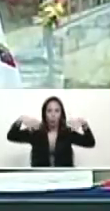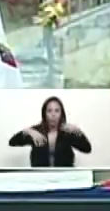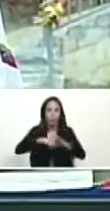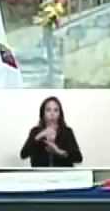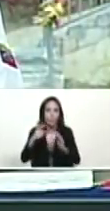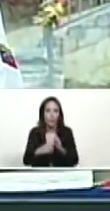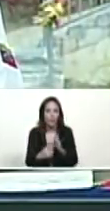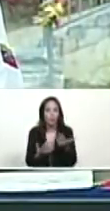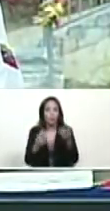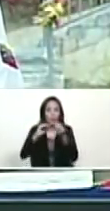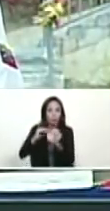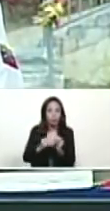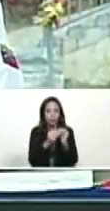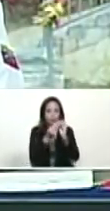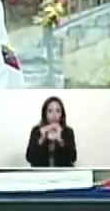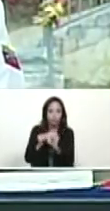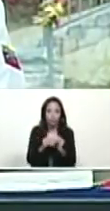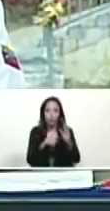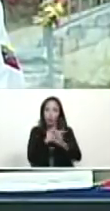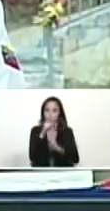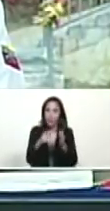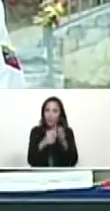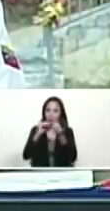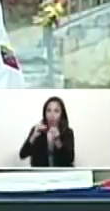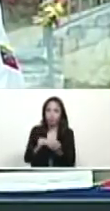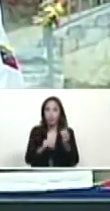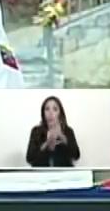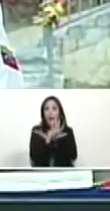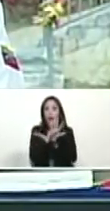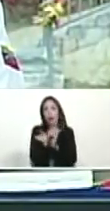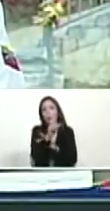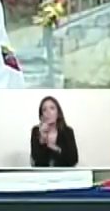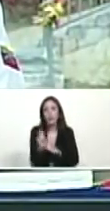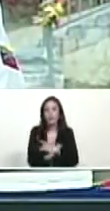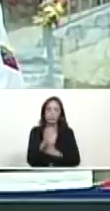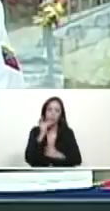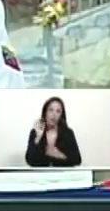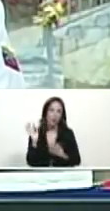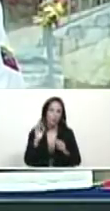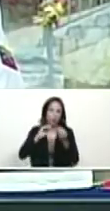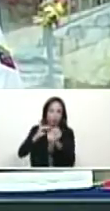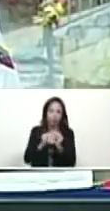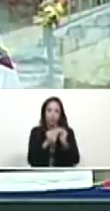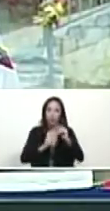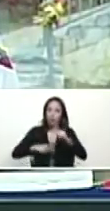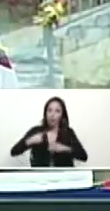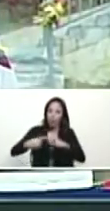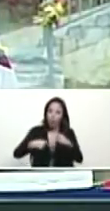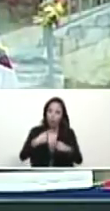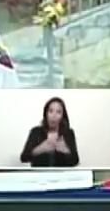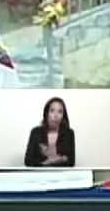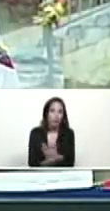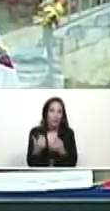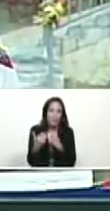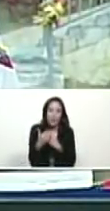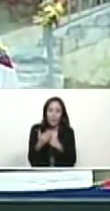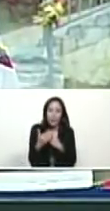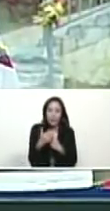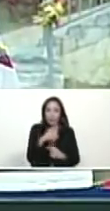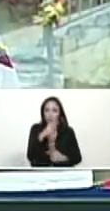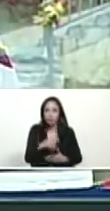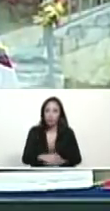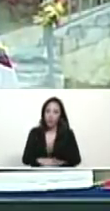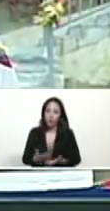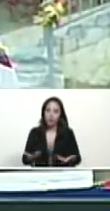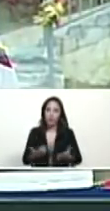ya entramos a reparar una reparación mayor que nos lleva unos 30 días. Diario es el ataque terrorista.